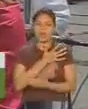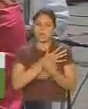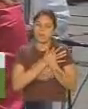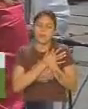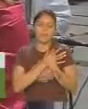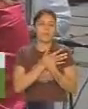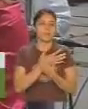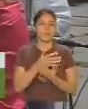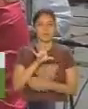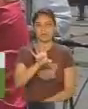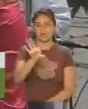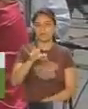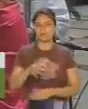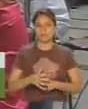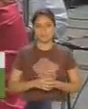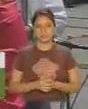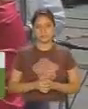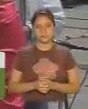patria.